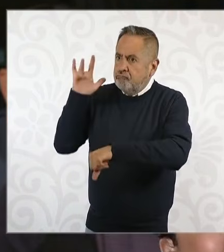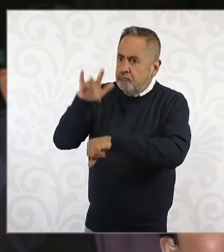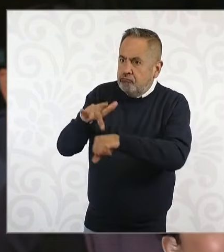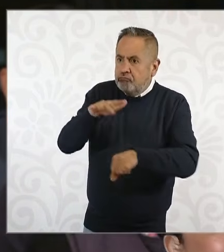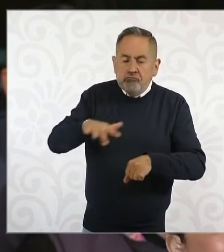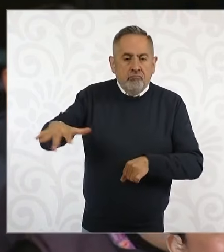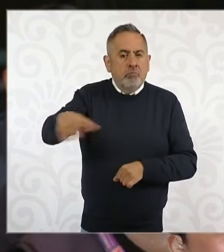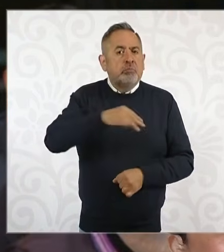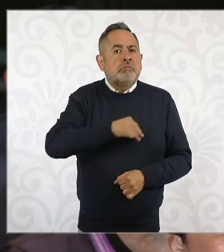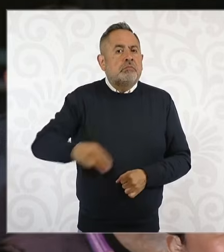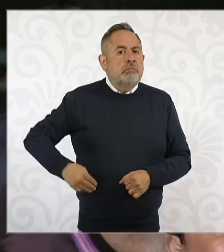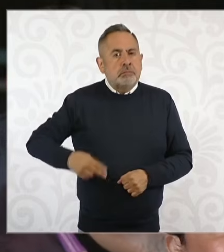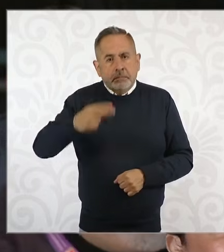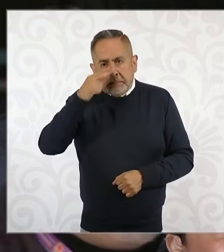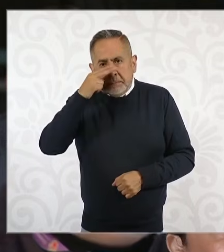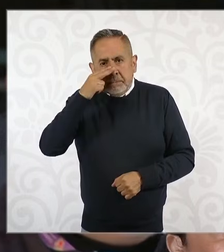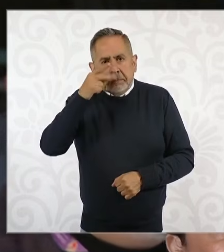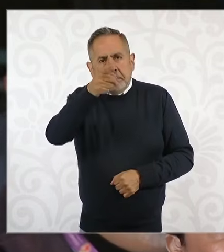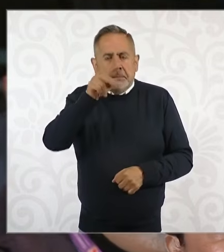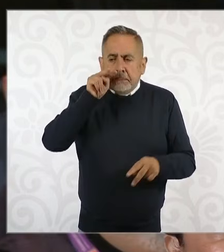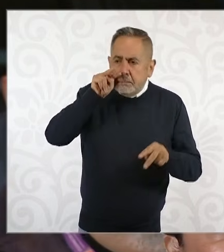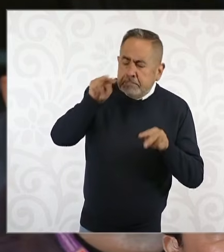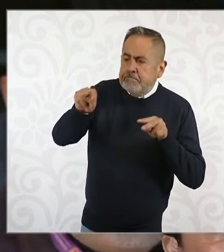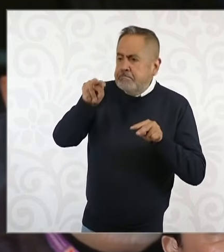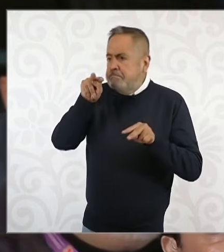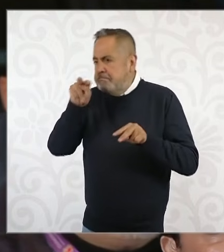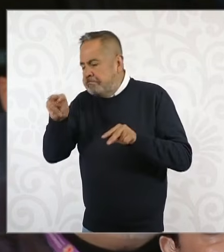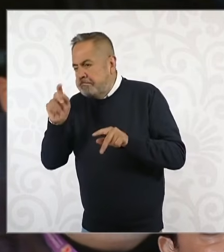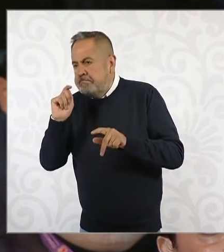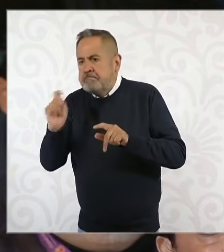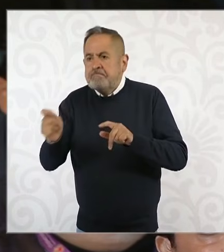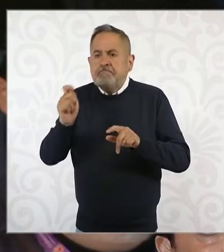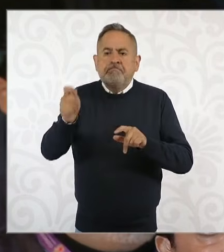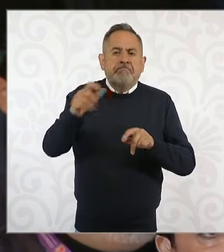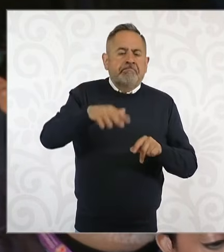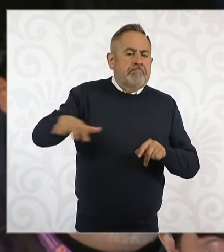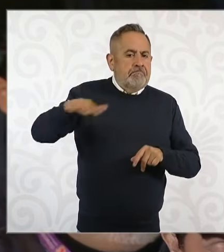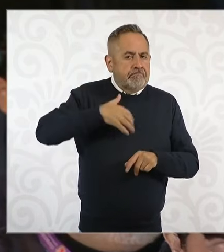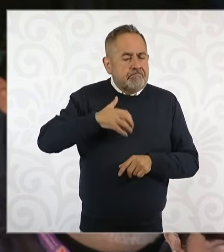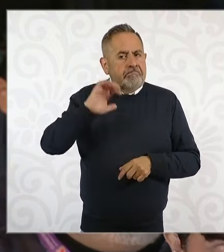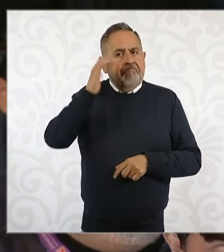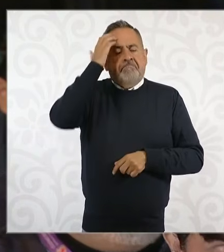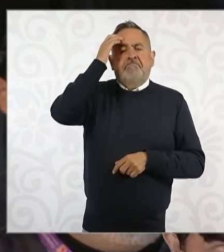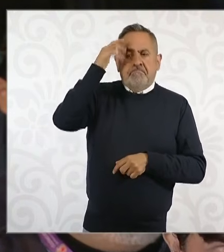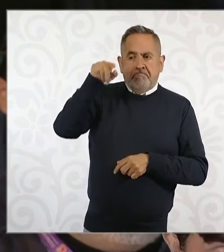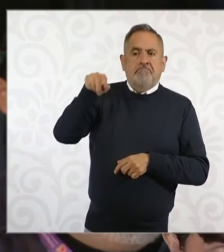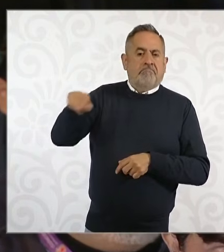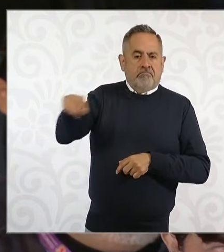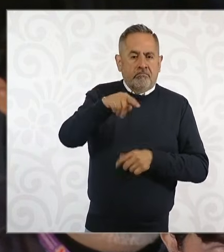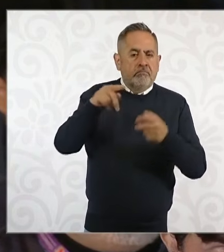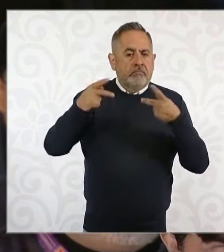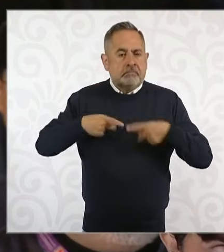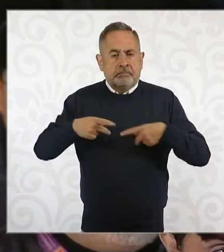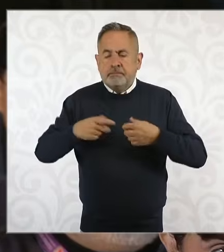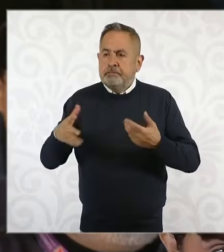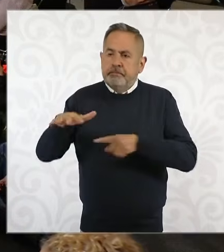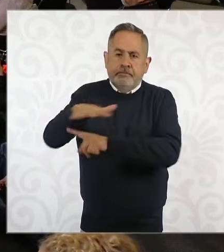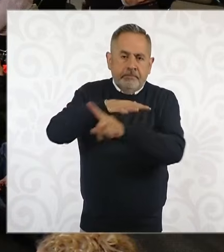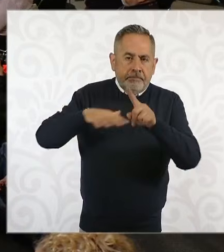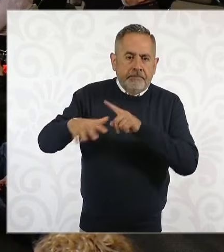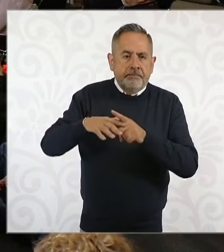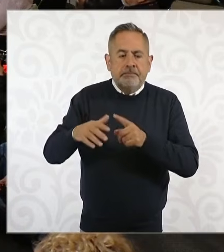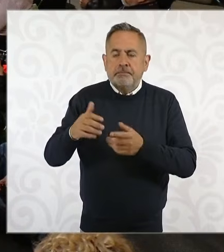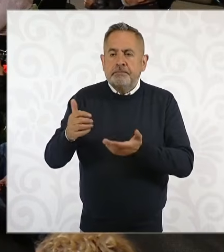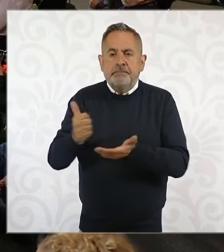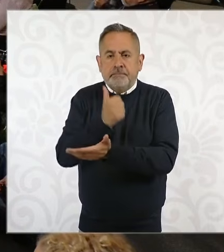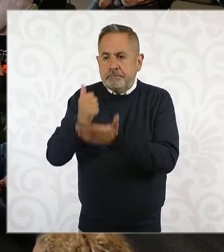este municipio. ¿Qué fue lo que vio, lo que percibió alrededor suyo con la gente de Ciudad Neza?